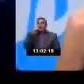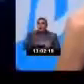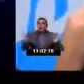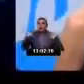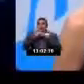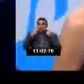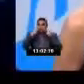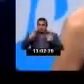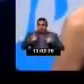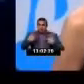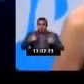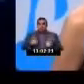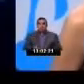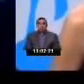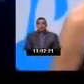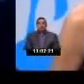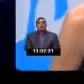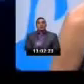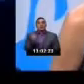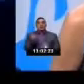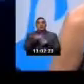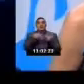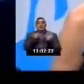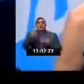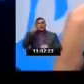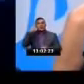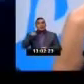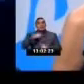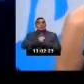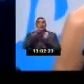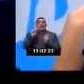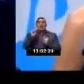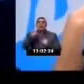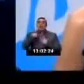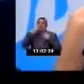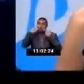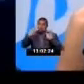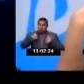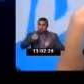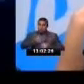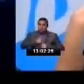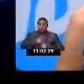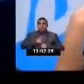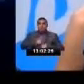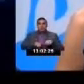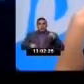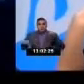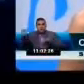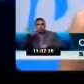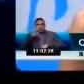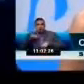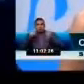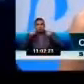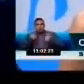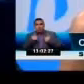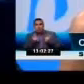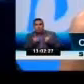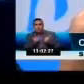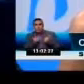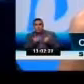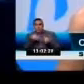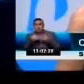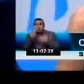todos. Yo me cuido, que ese sea nuestro primer pensamiento en la mañana, que al final del día podamos hacer una evaluación de si realmente yo me cuidé y si toda